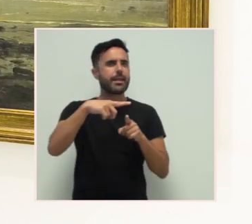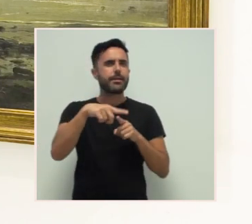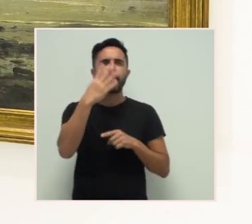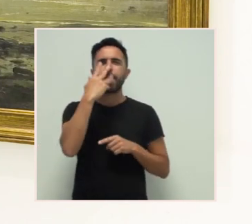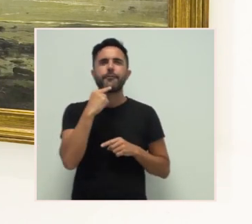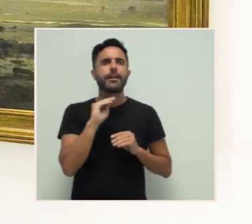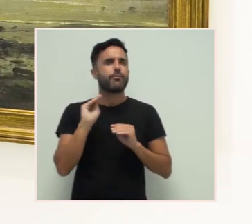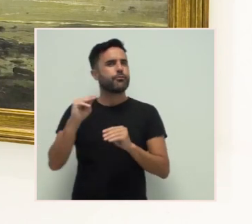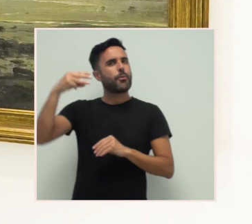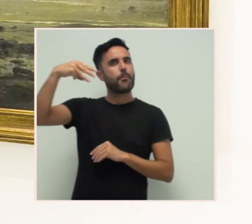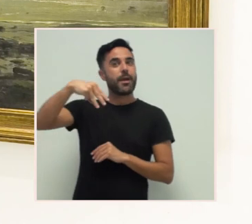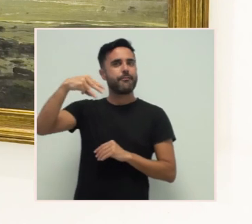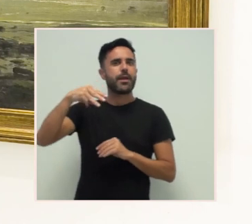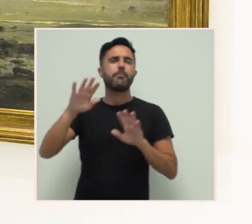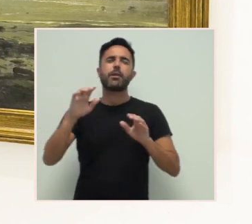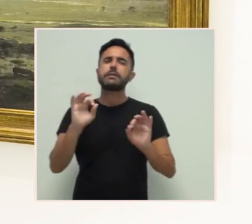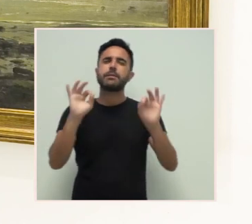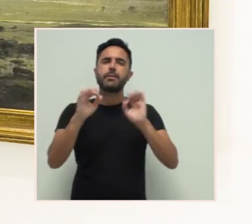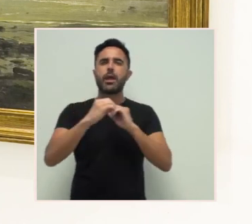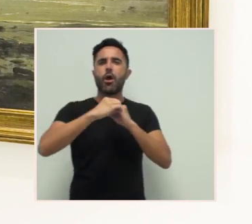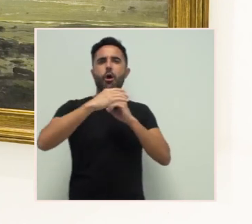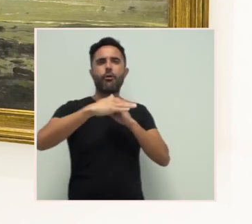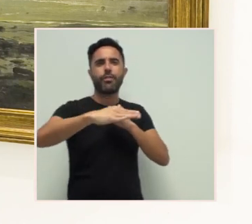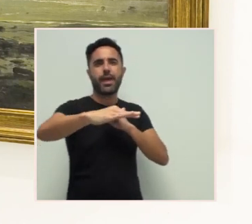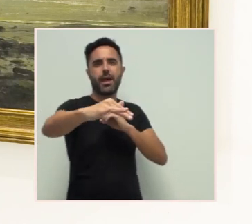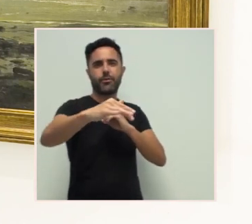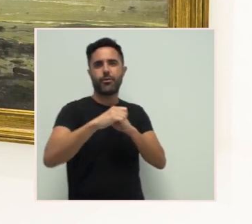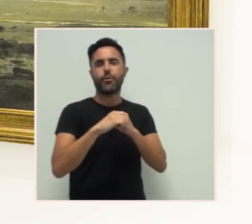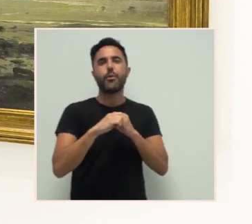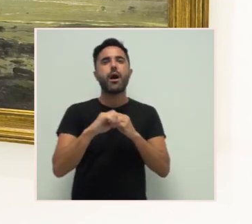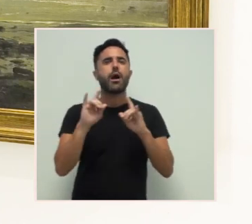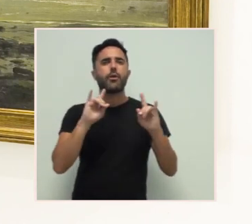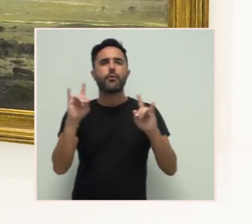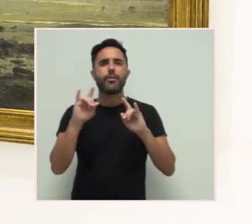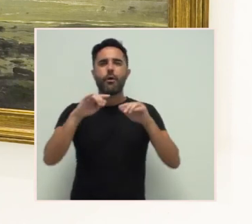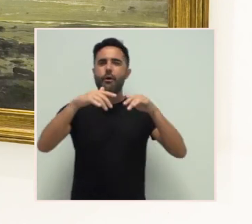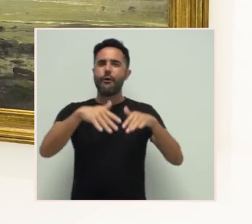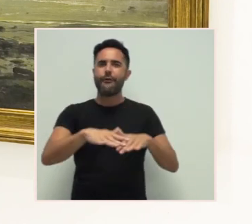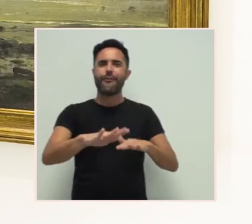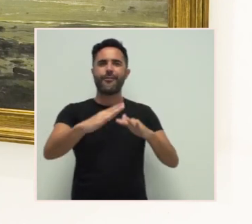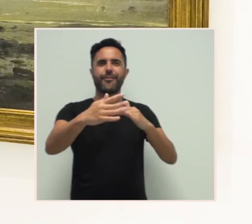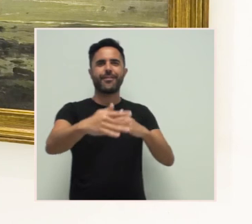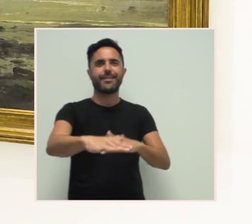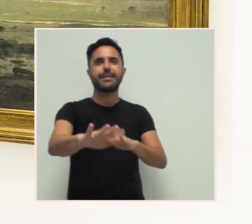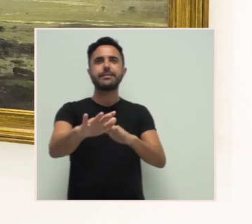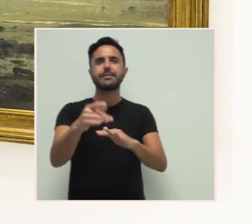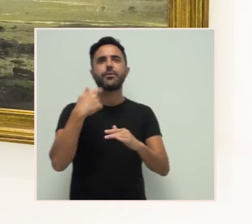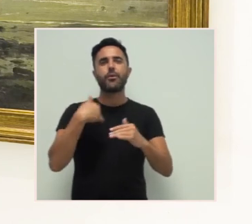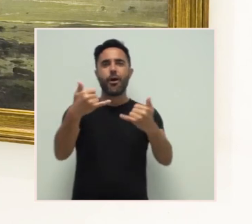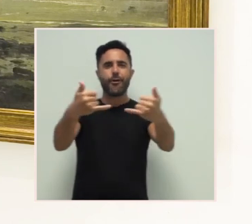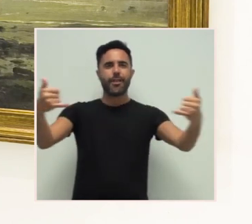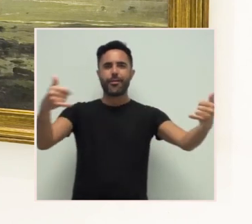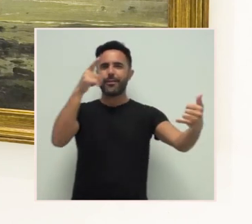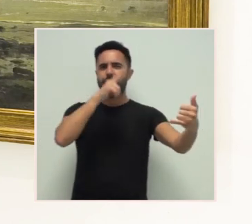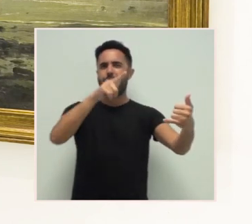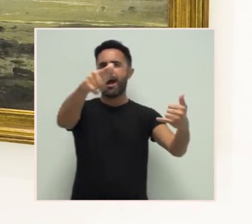sobre todo prefire o océano. Co ruído incesante e monótono das ondas e co seu horizonte sempre ao lonxe e